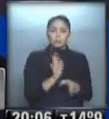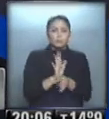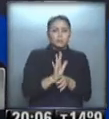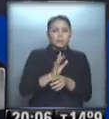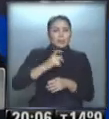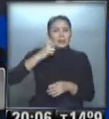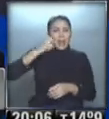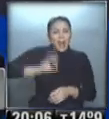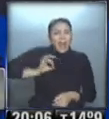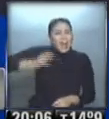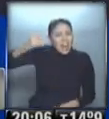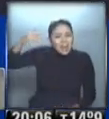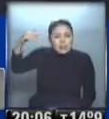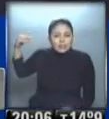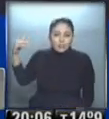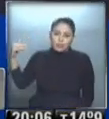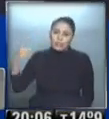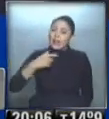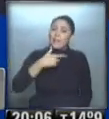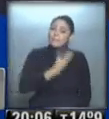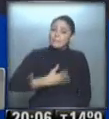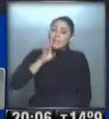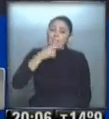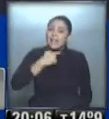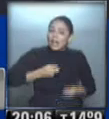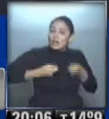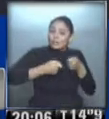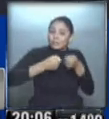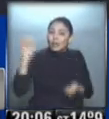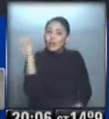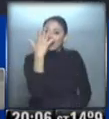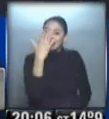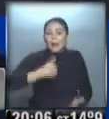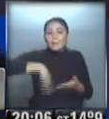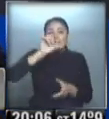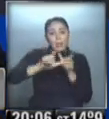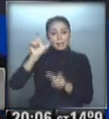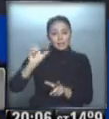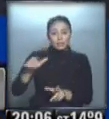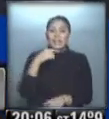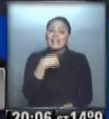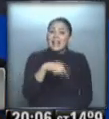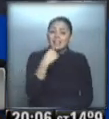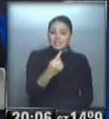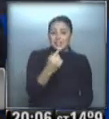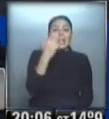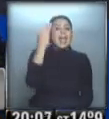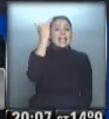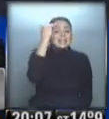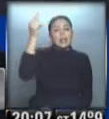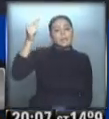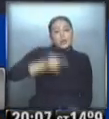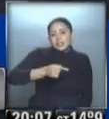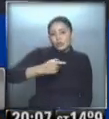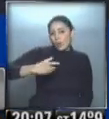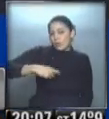siglo XIX, tratando de convencer a la mayoría de los norteamericanos que el 15% que no tiene